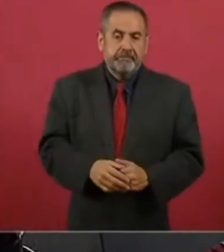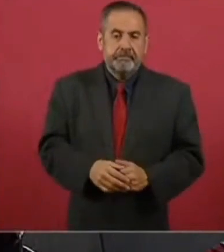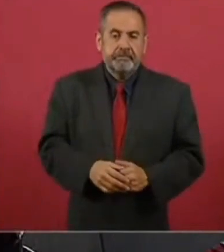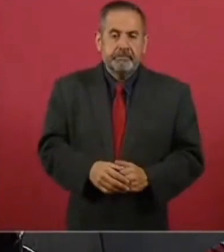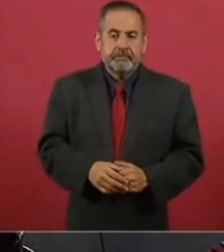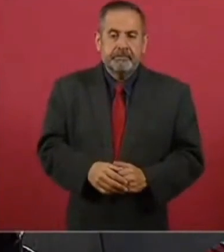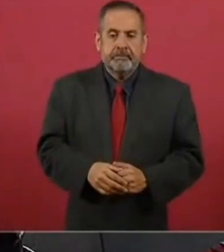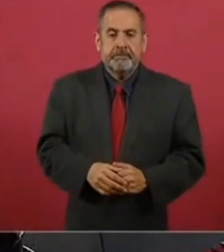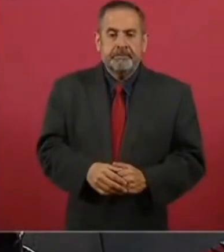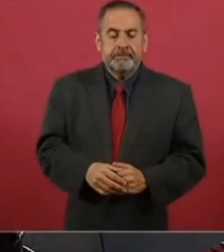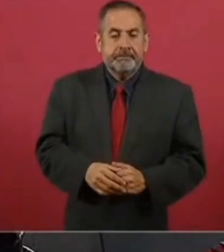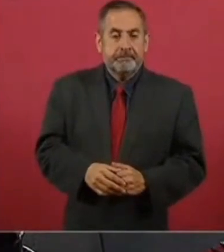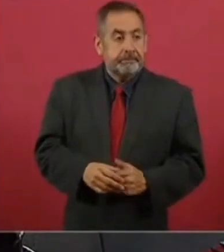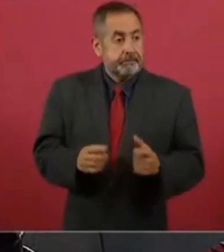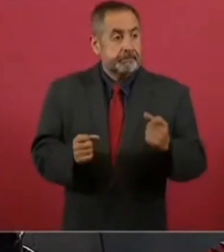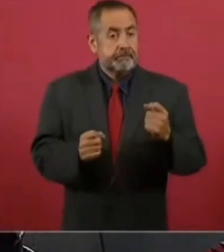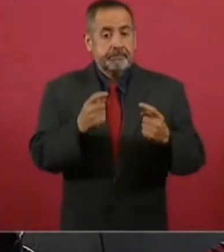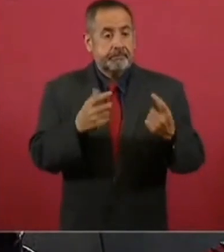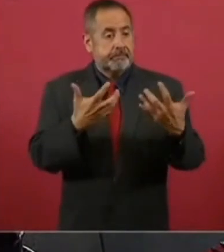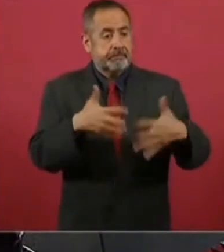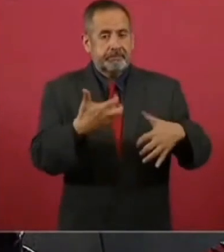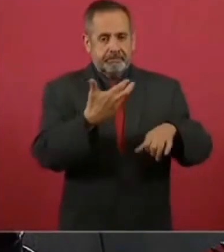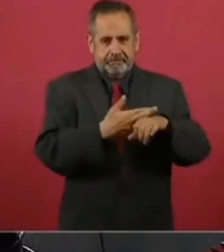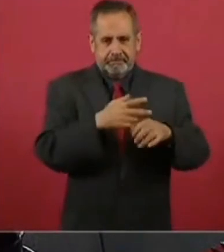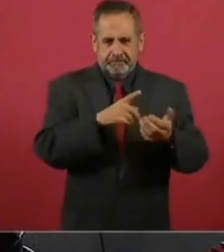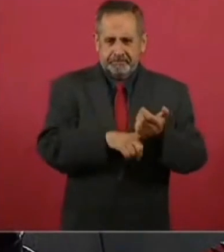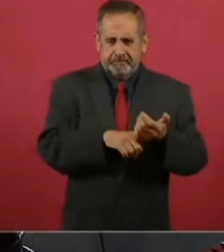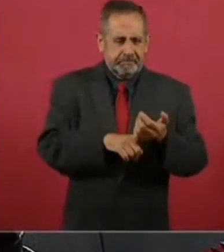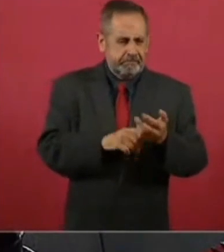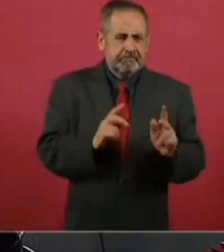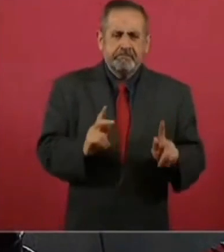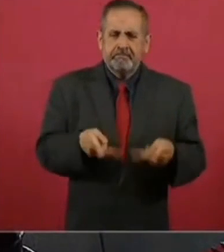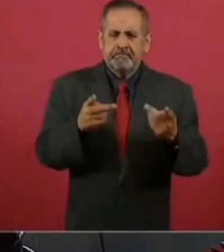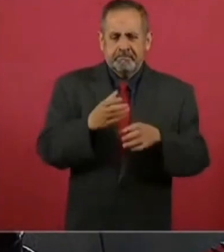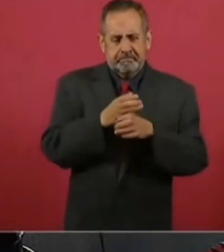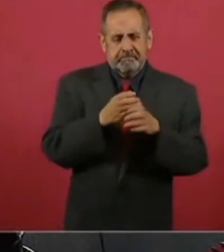Hay empresas que venden productos